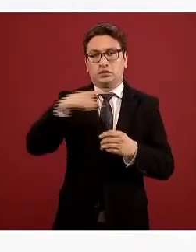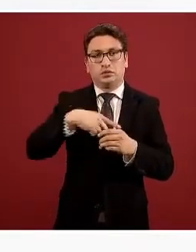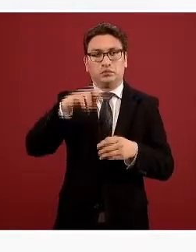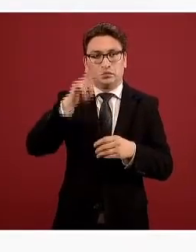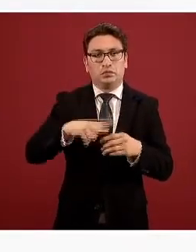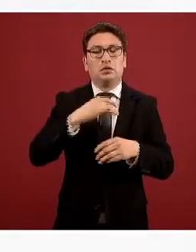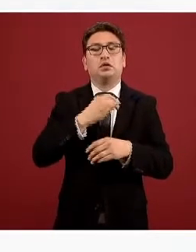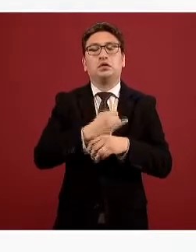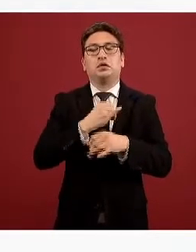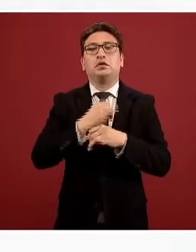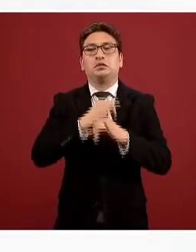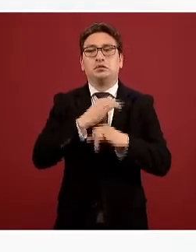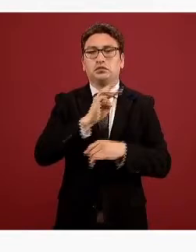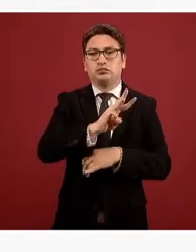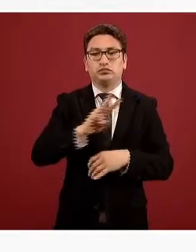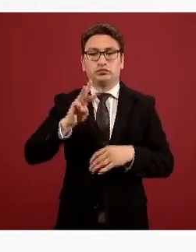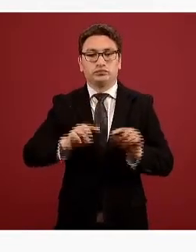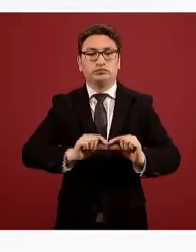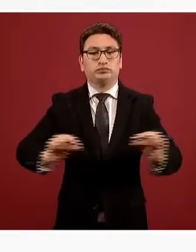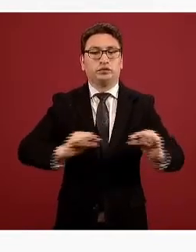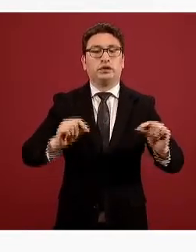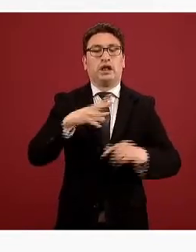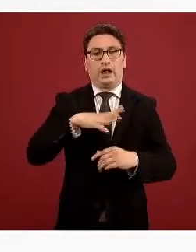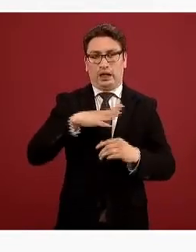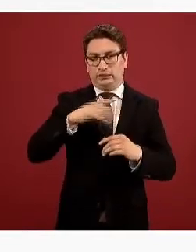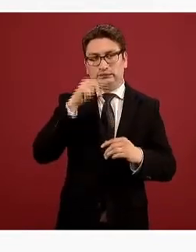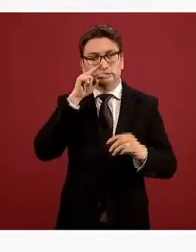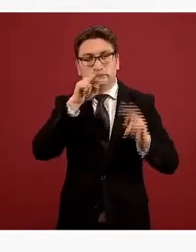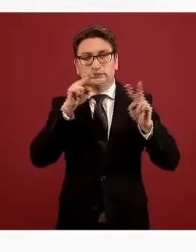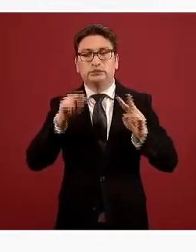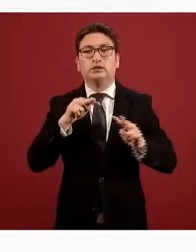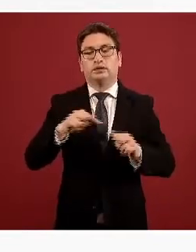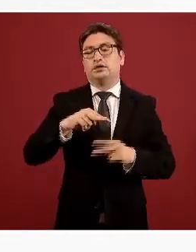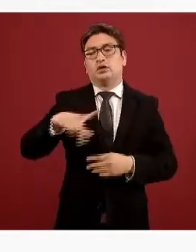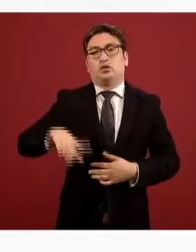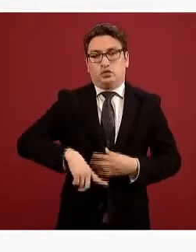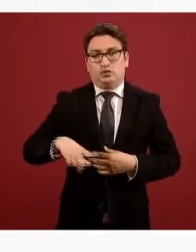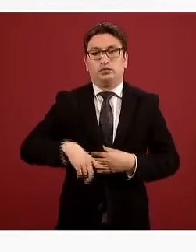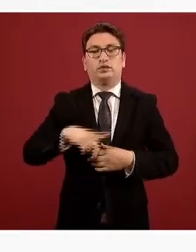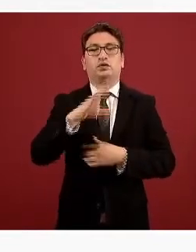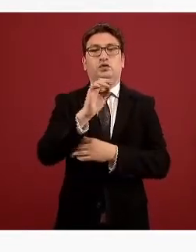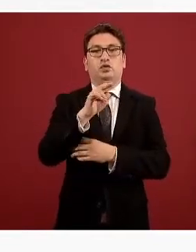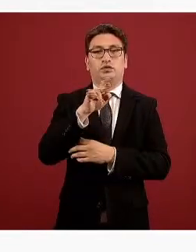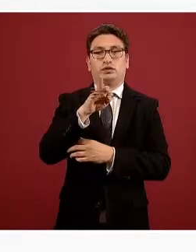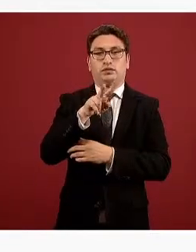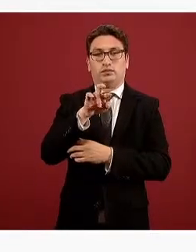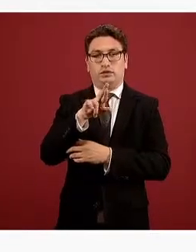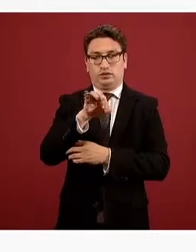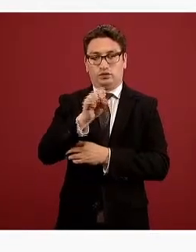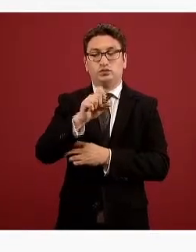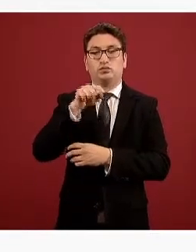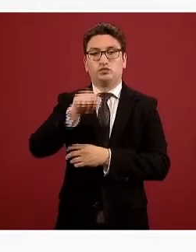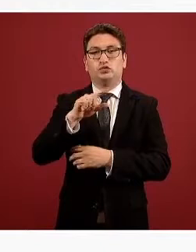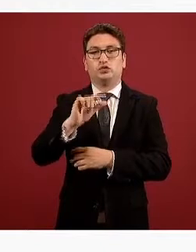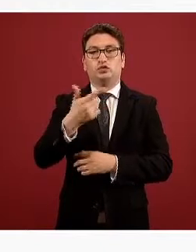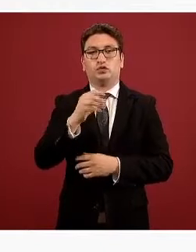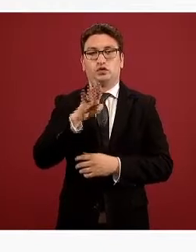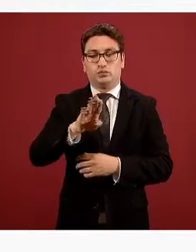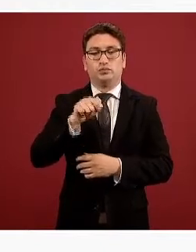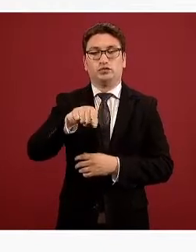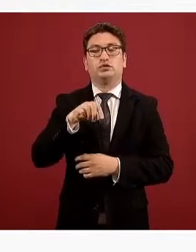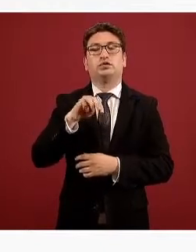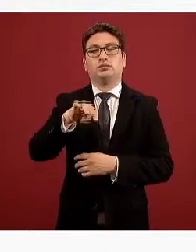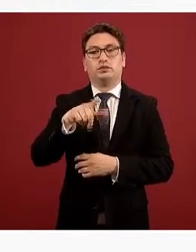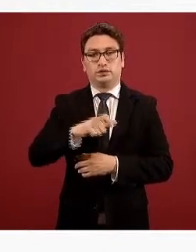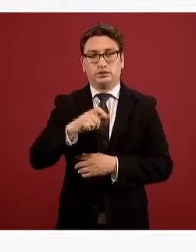en la página que está aquí abajo, hemos puesto ya todo en el sitio de gobierno de coronavirus.gov.mx,